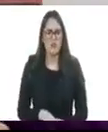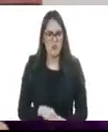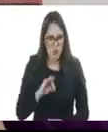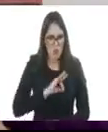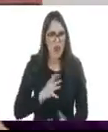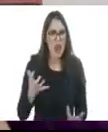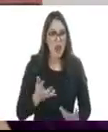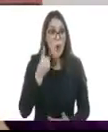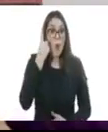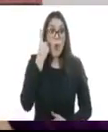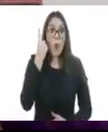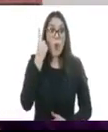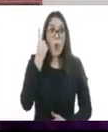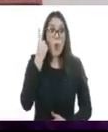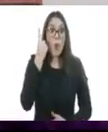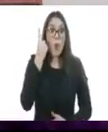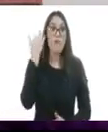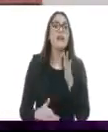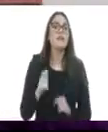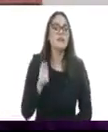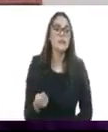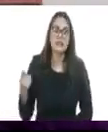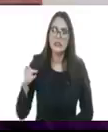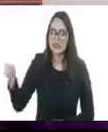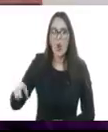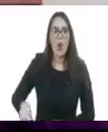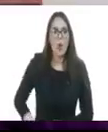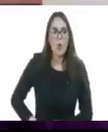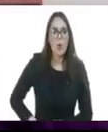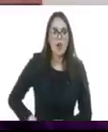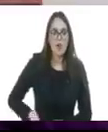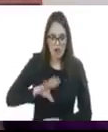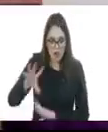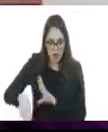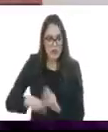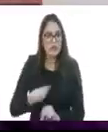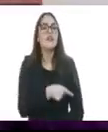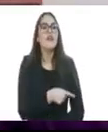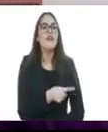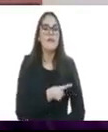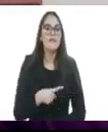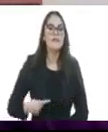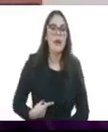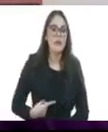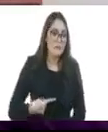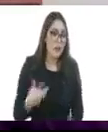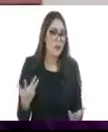se haga responsable de esta deuda que tiene con ellas. Esa era parte de mi,